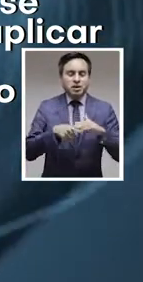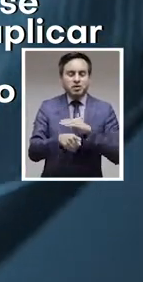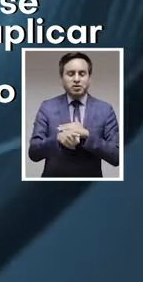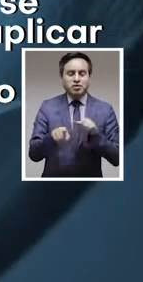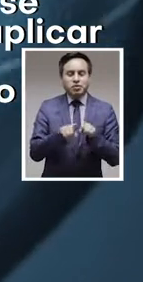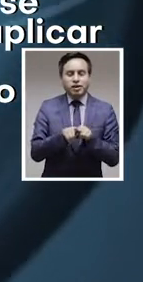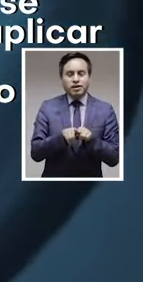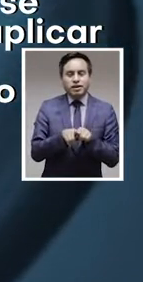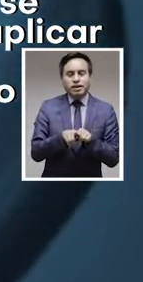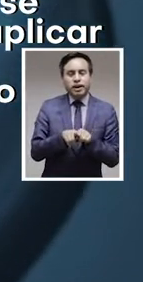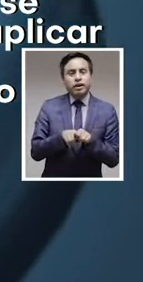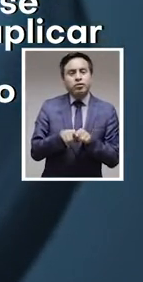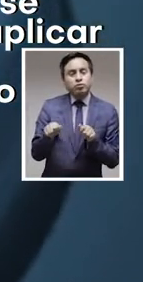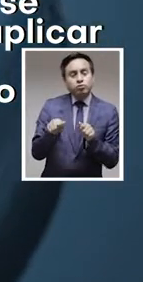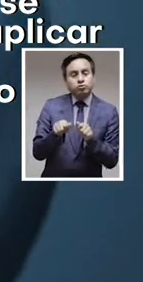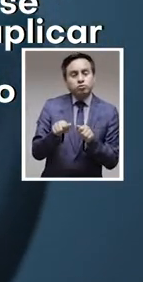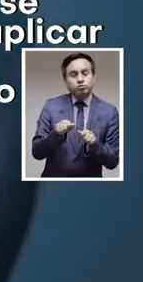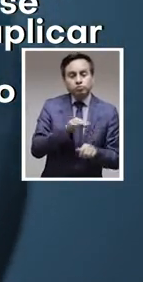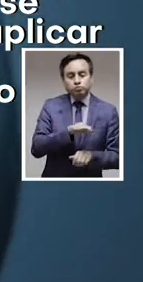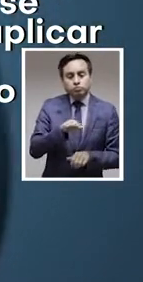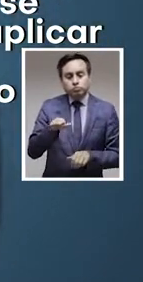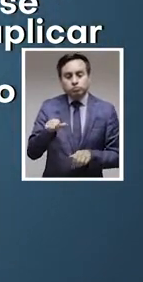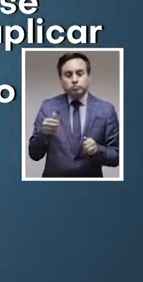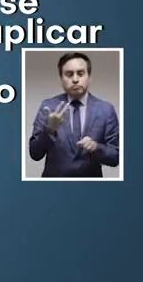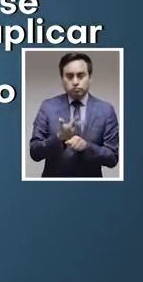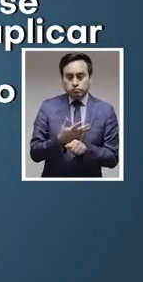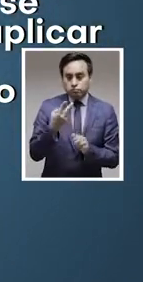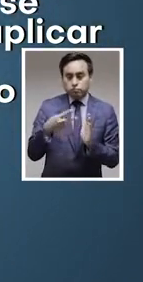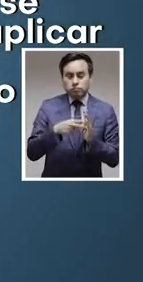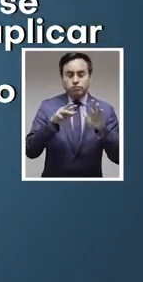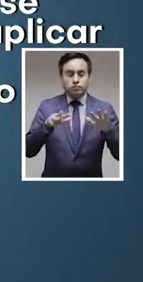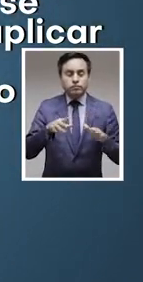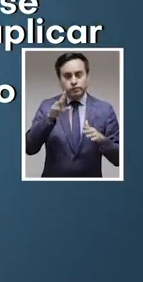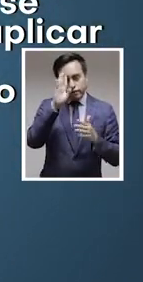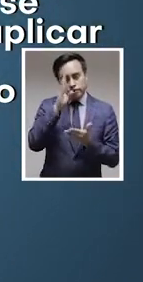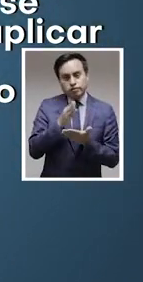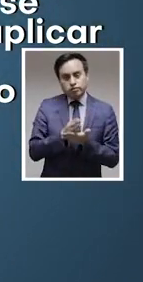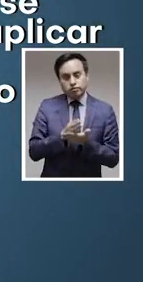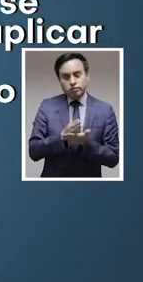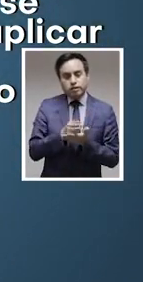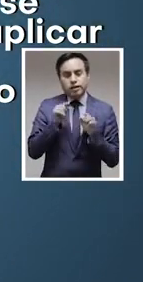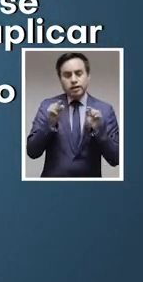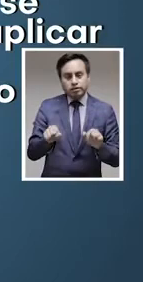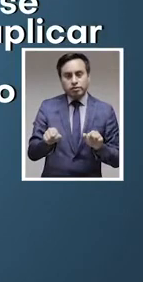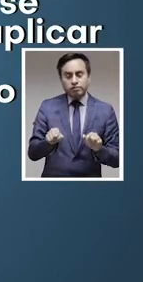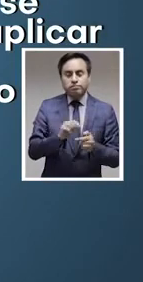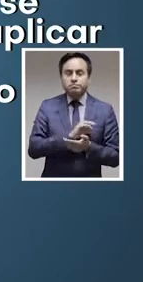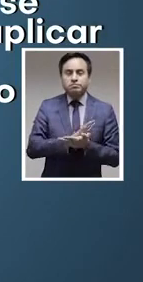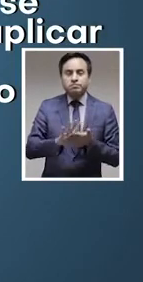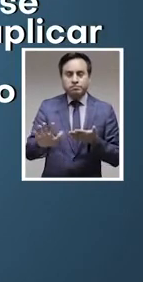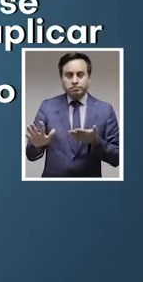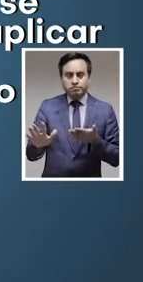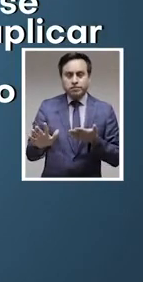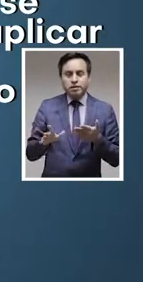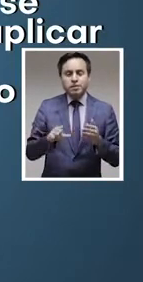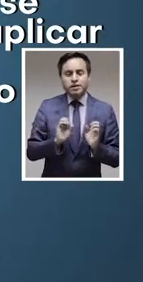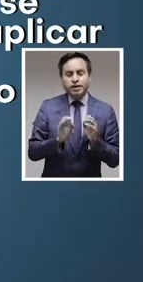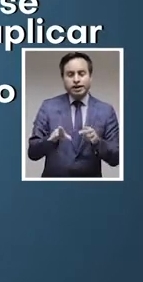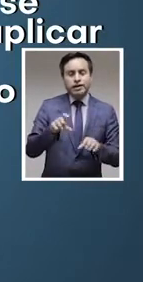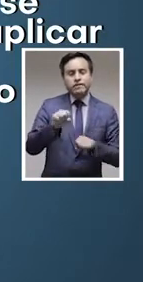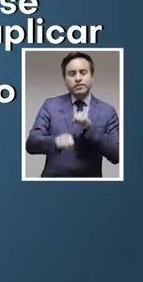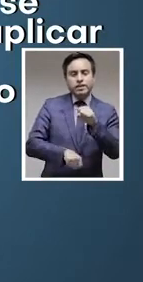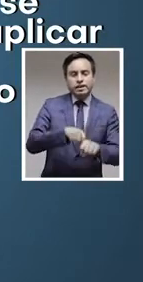estacionamientos, y que durante 2019 se decidió que pasaran a ser gratuitos para dejar